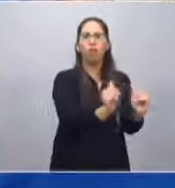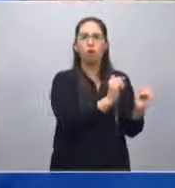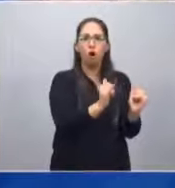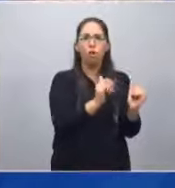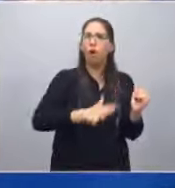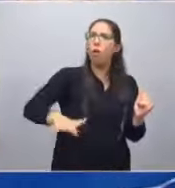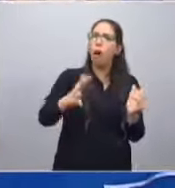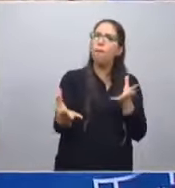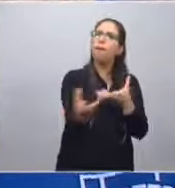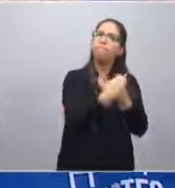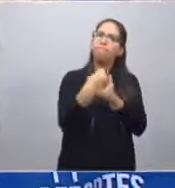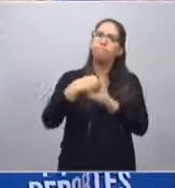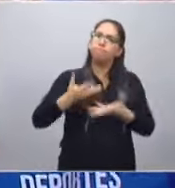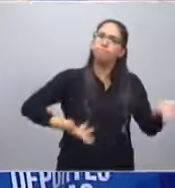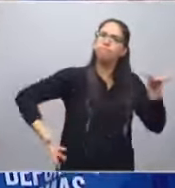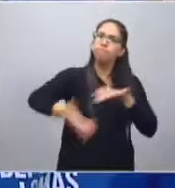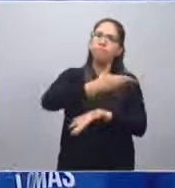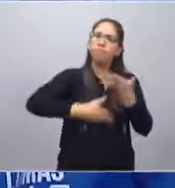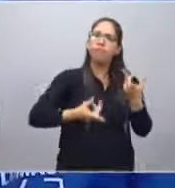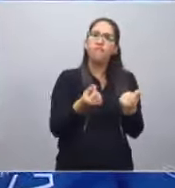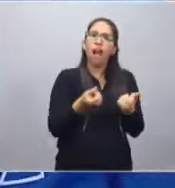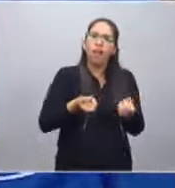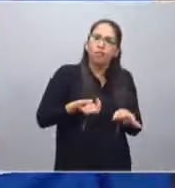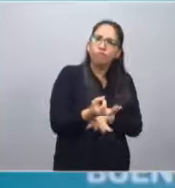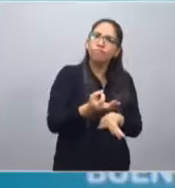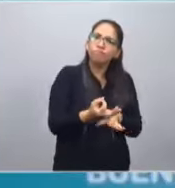espacio de participación con